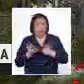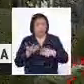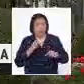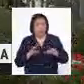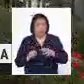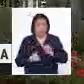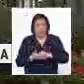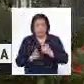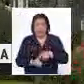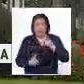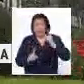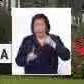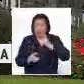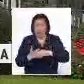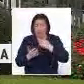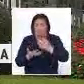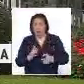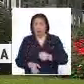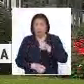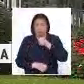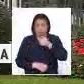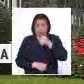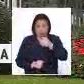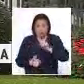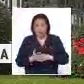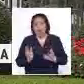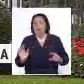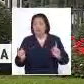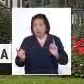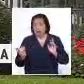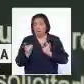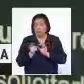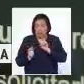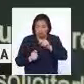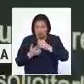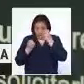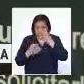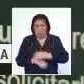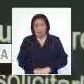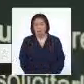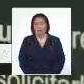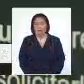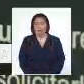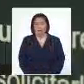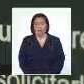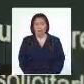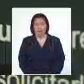acciones intimidatorias dirigidas a los periodistas vinculados a este reportaje.